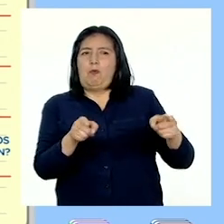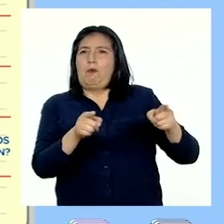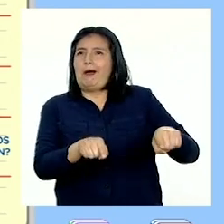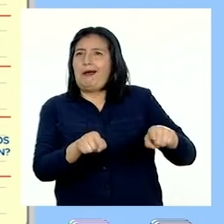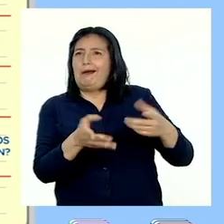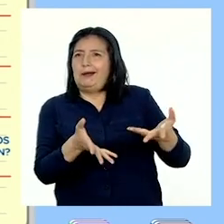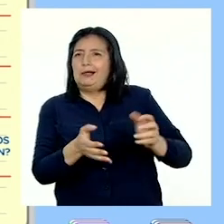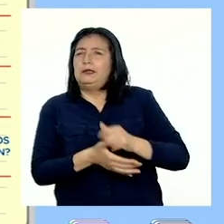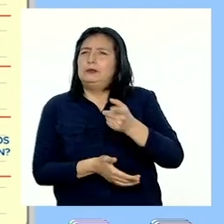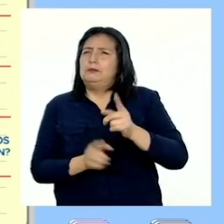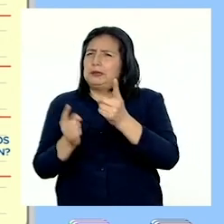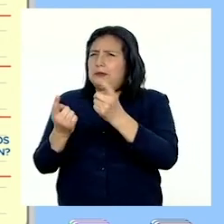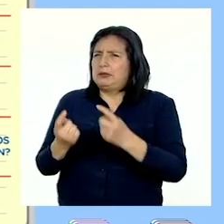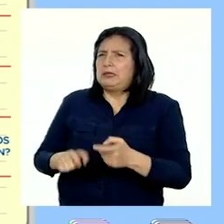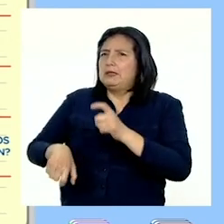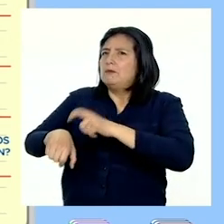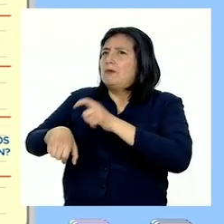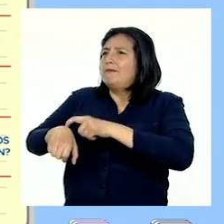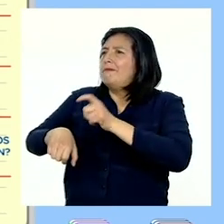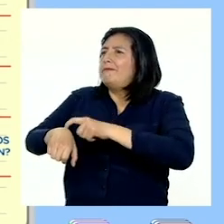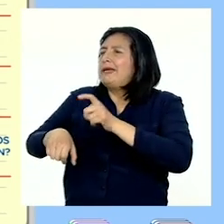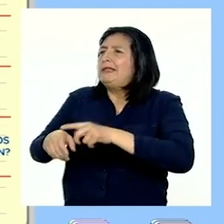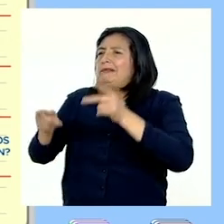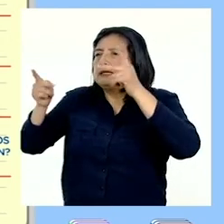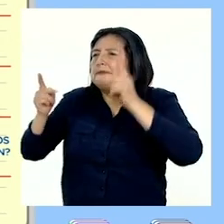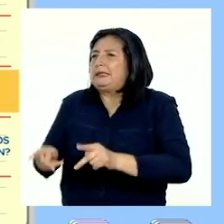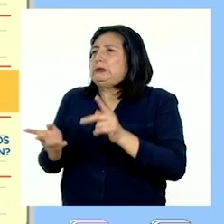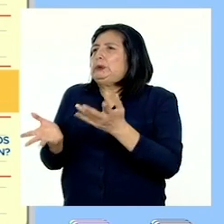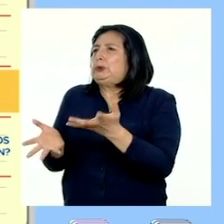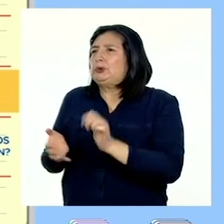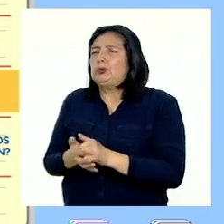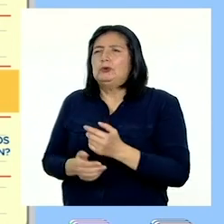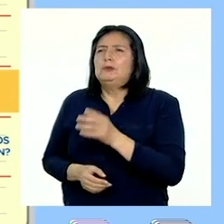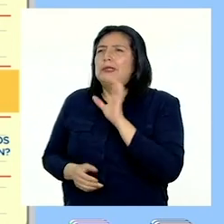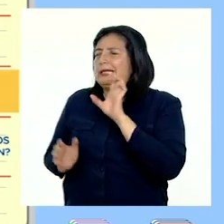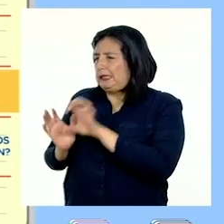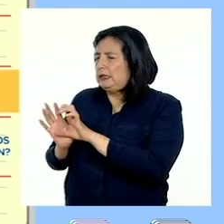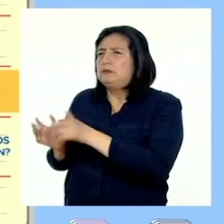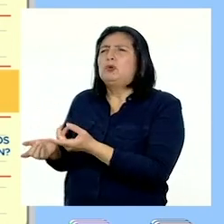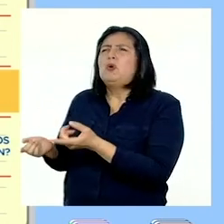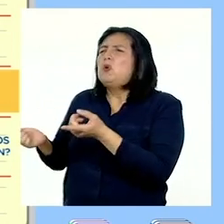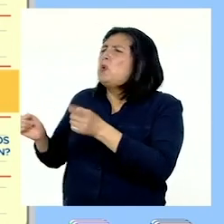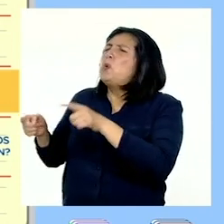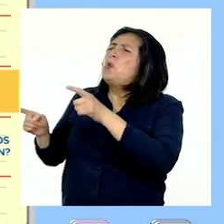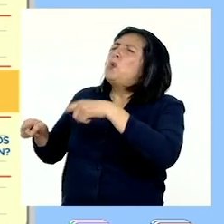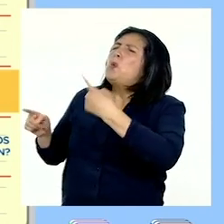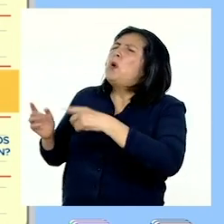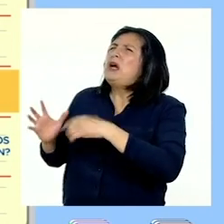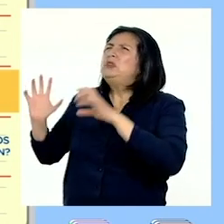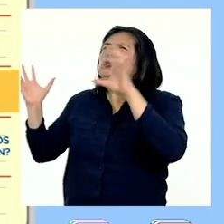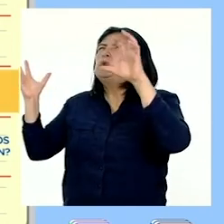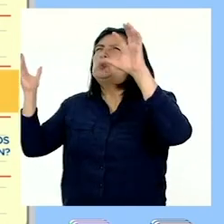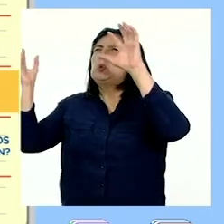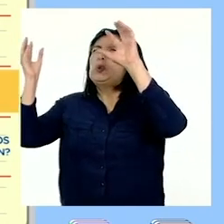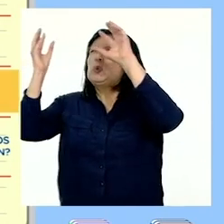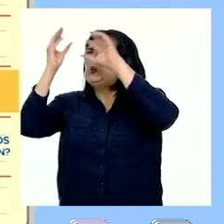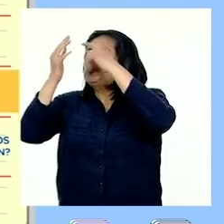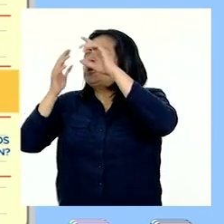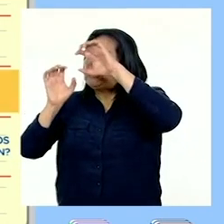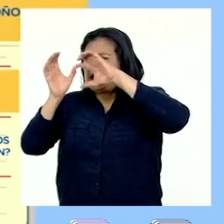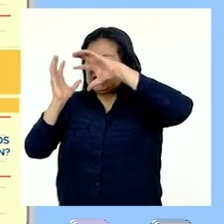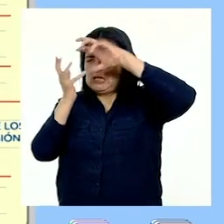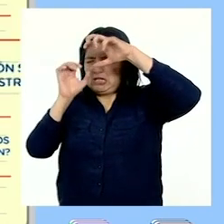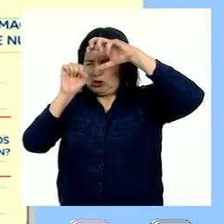Sirve para preguntar por el momento en que sucedió o sucede algo, como en ¿cuándo es el equinoccio de otoño en el hemisferio